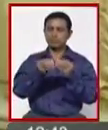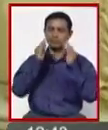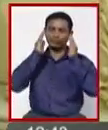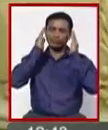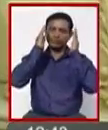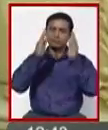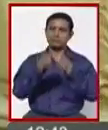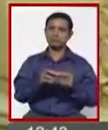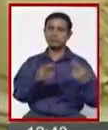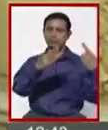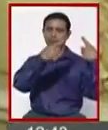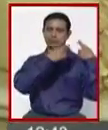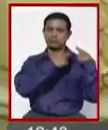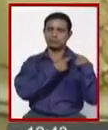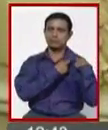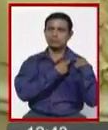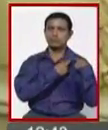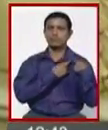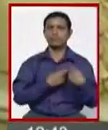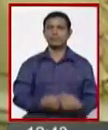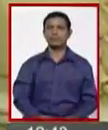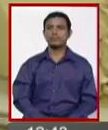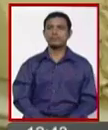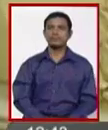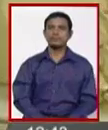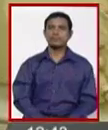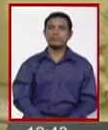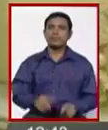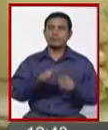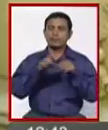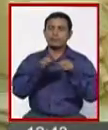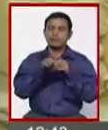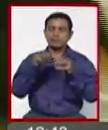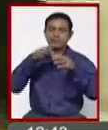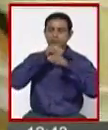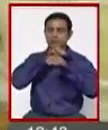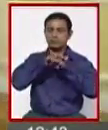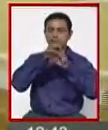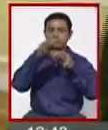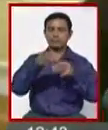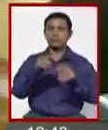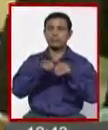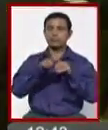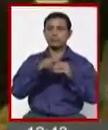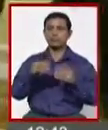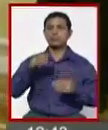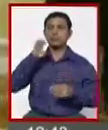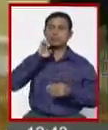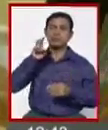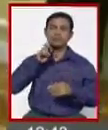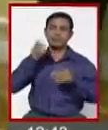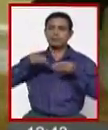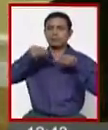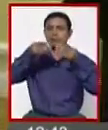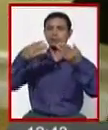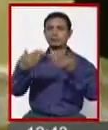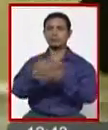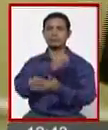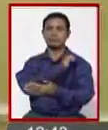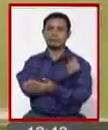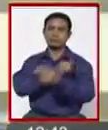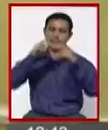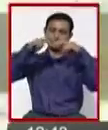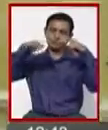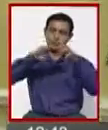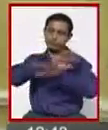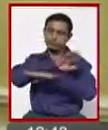dedicación, responsabilidad e integridad. El presidente Evo Morales encomendó a la nueva autoridad revisar